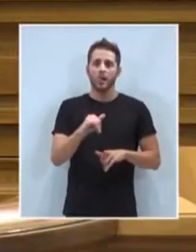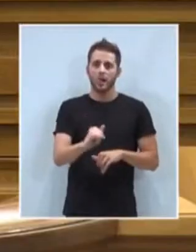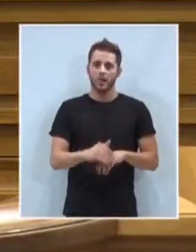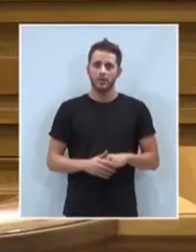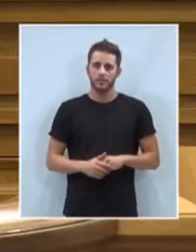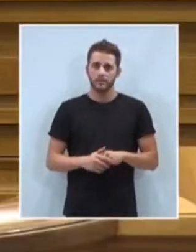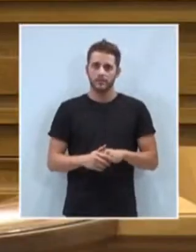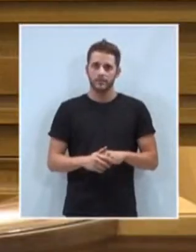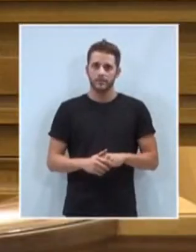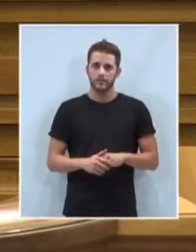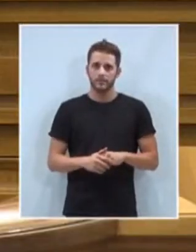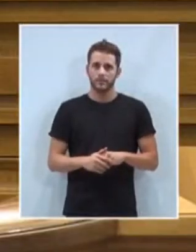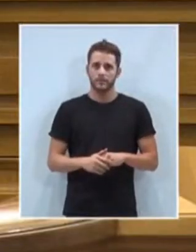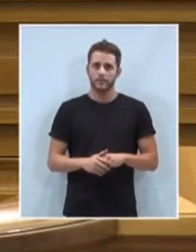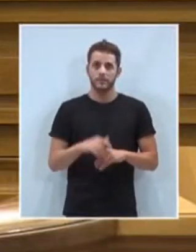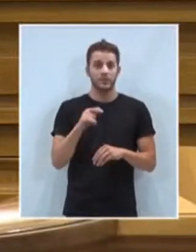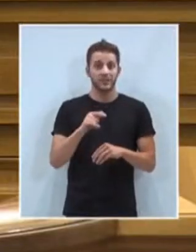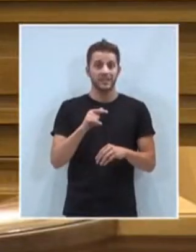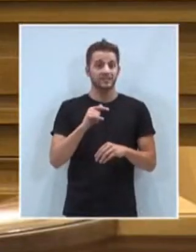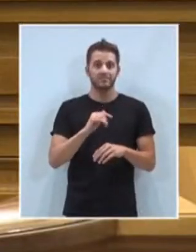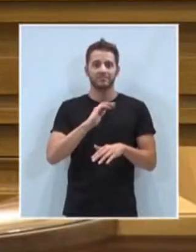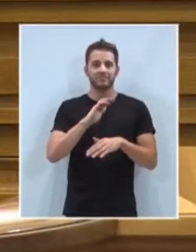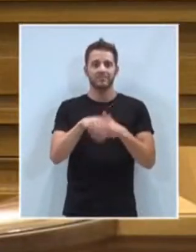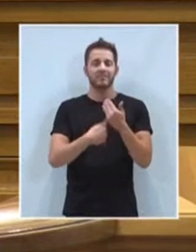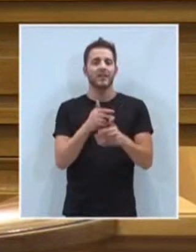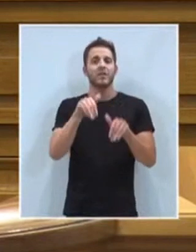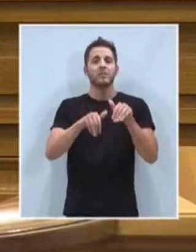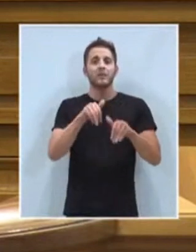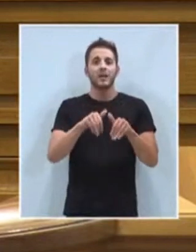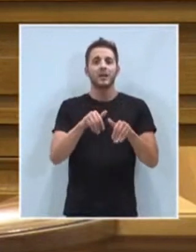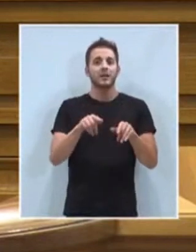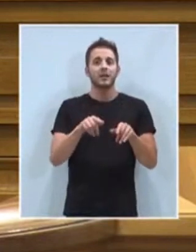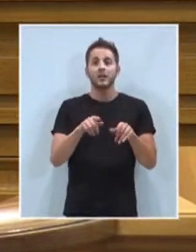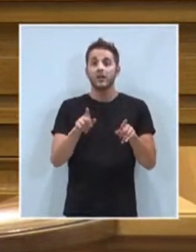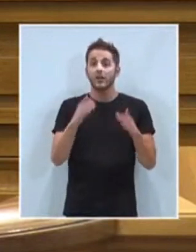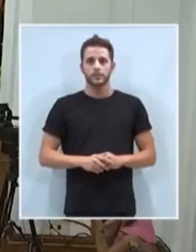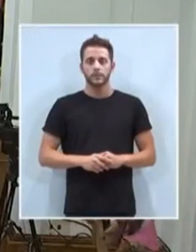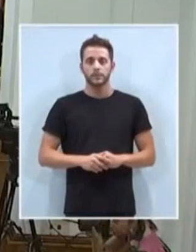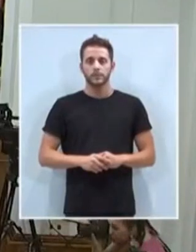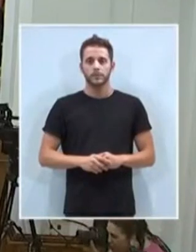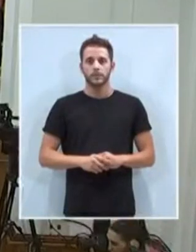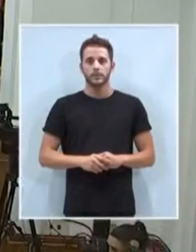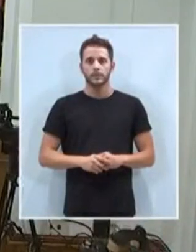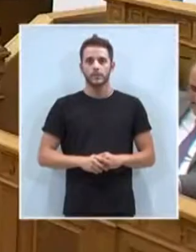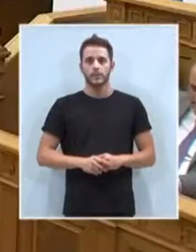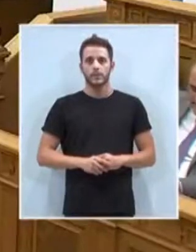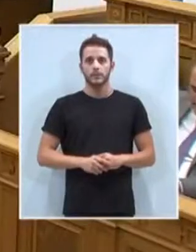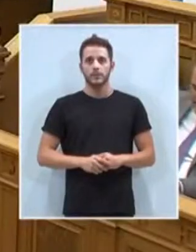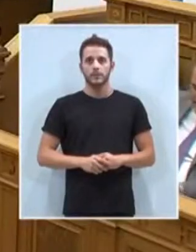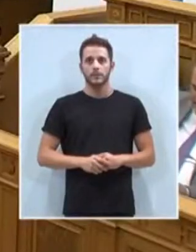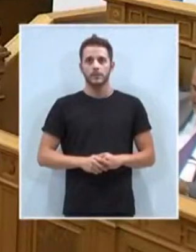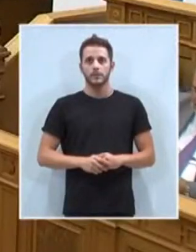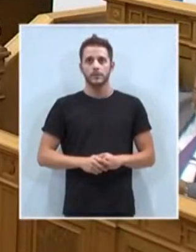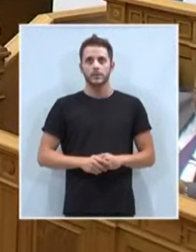no cabe ningún referéndum ni pactado ni sin pactar García paje ha expuesto